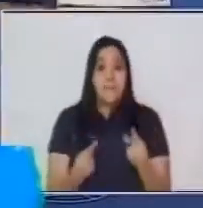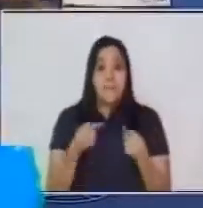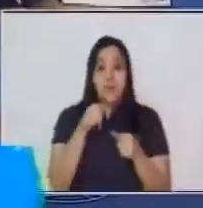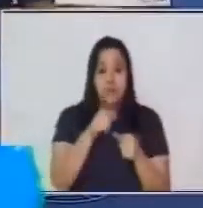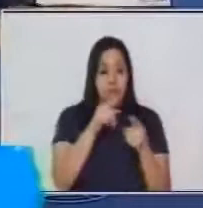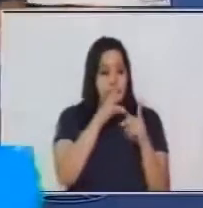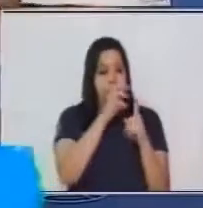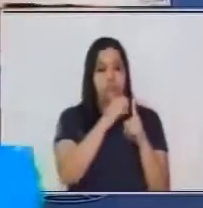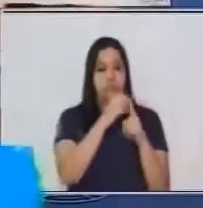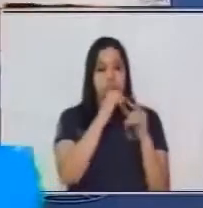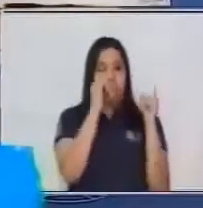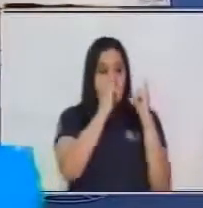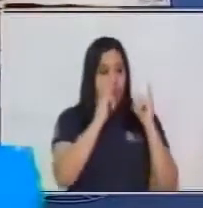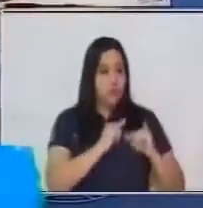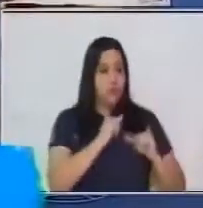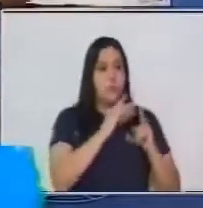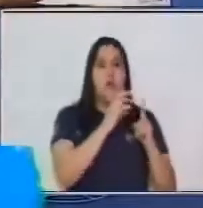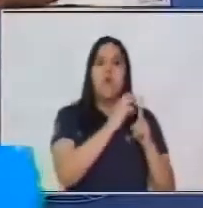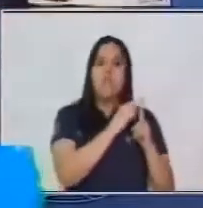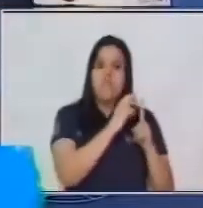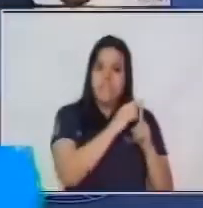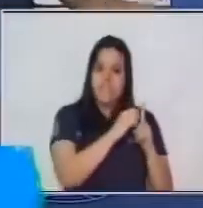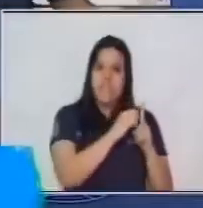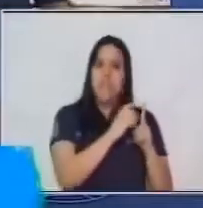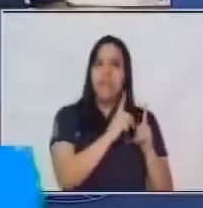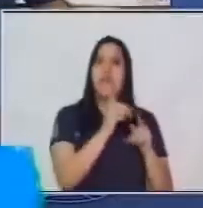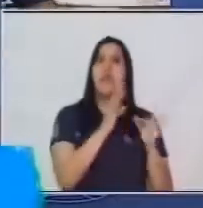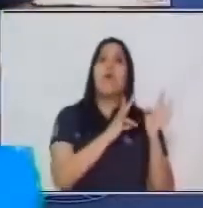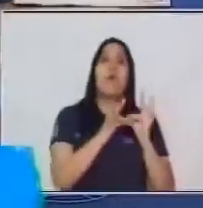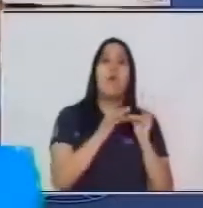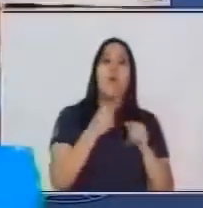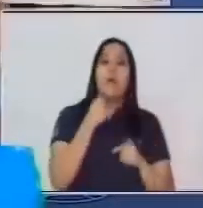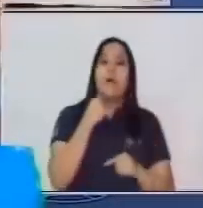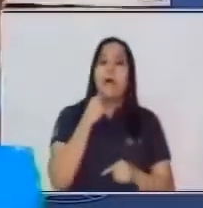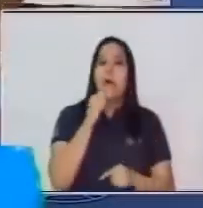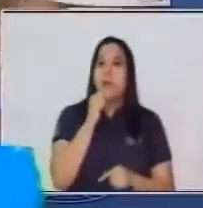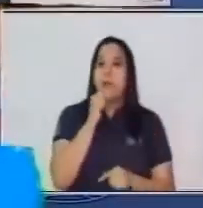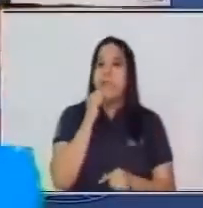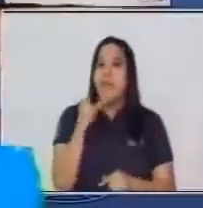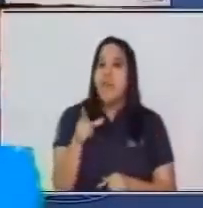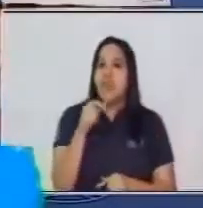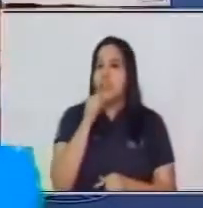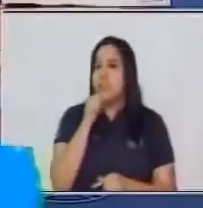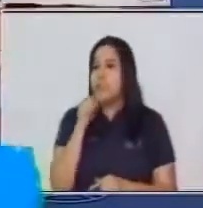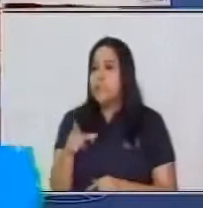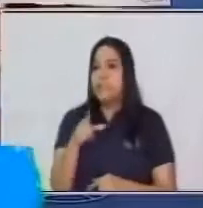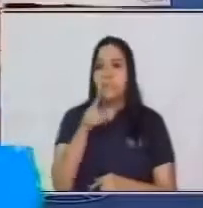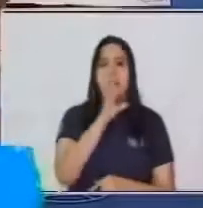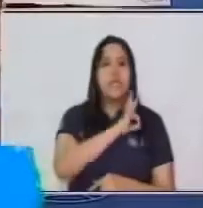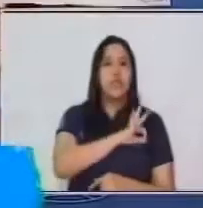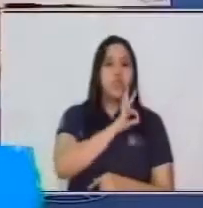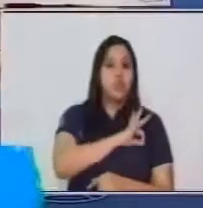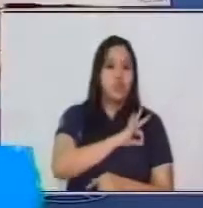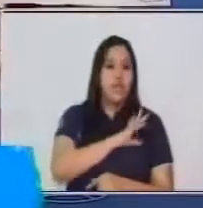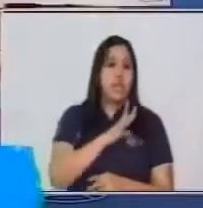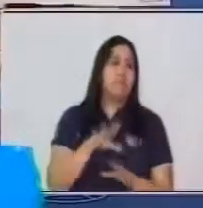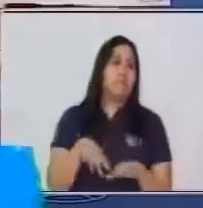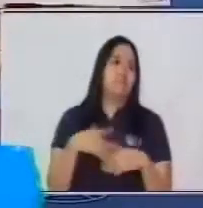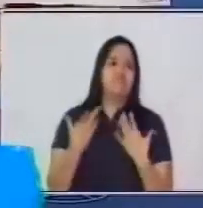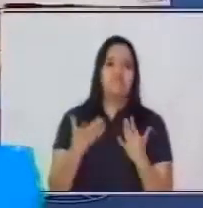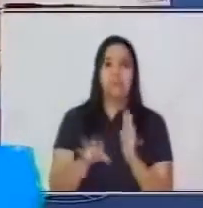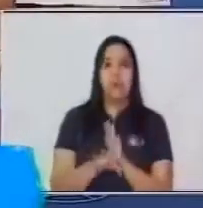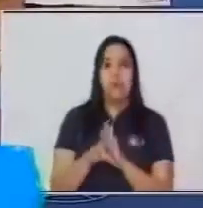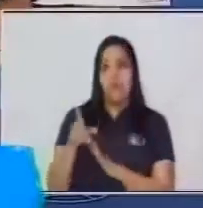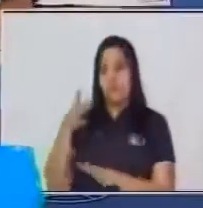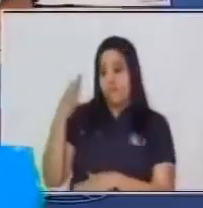hacen chiste. Ahora una denuncia social acerca de los comportamientos del ser humano en sociedad. Cómo se comporta a través de una